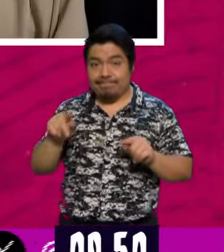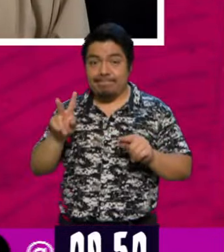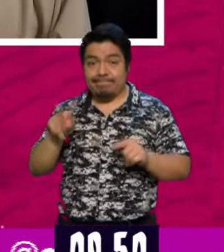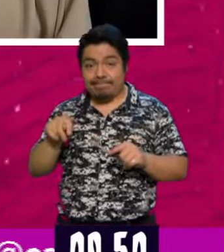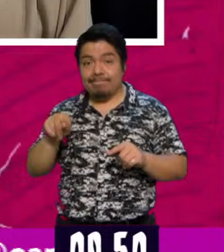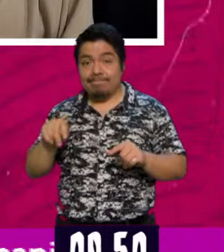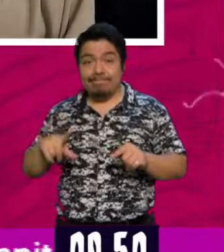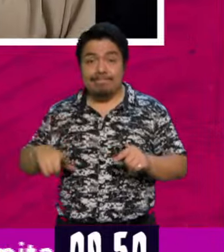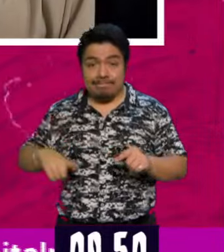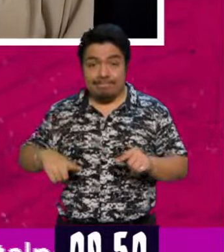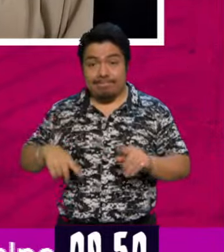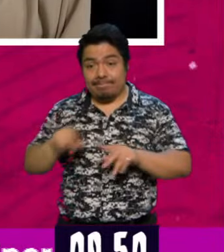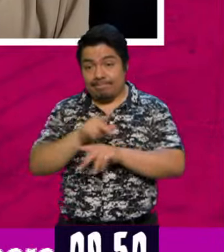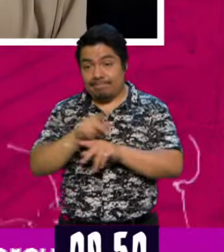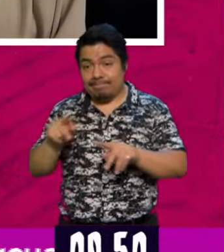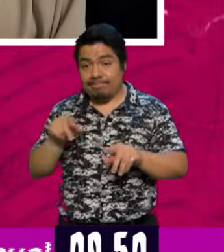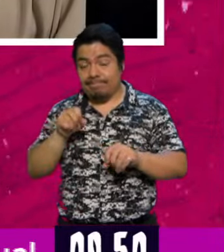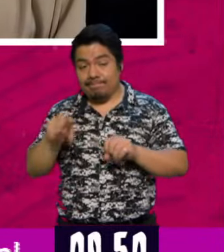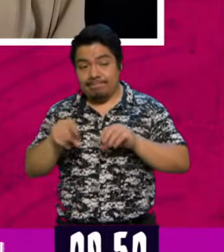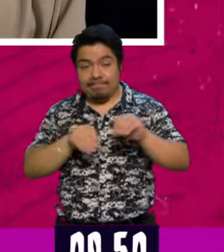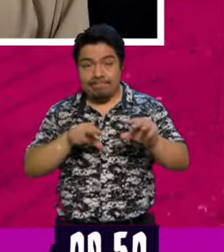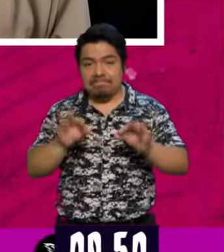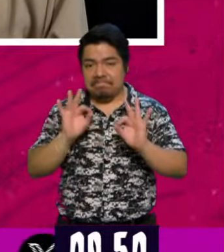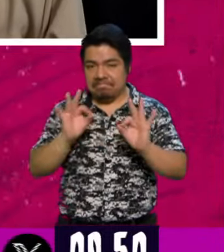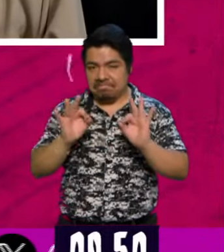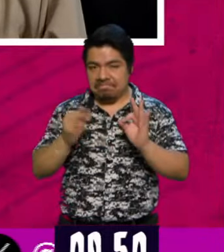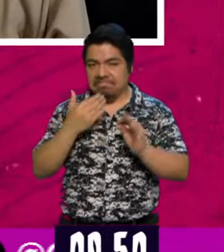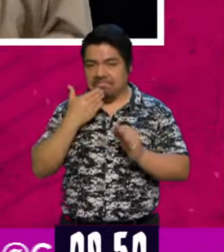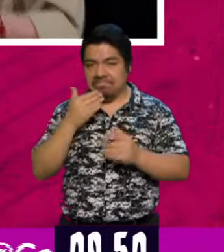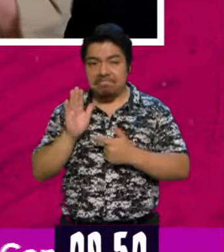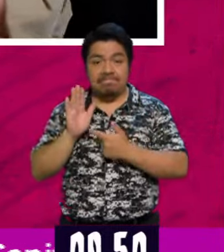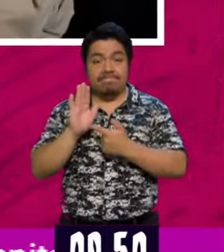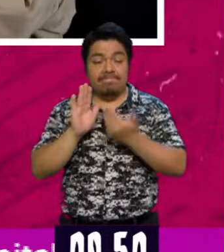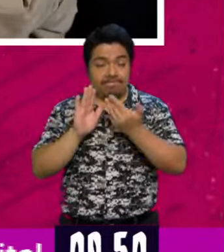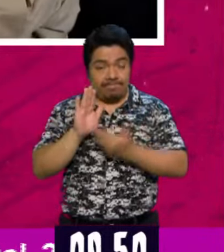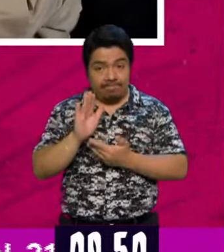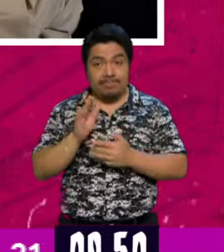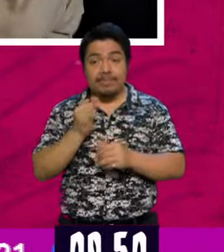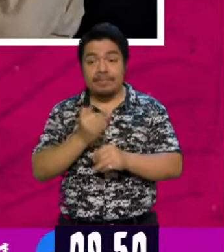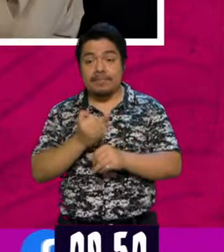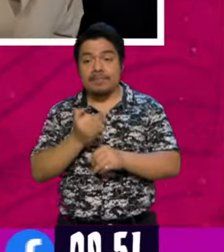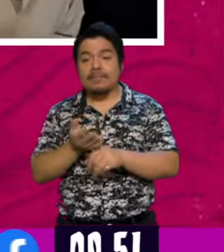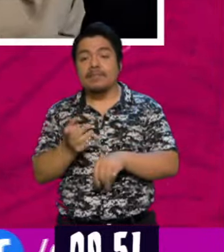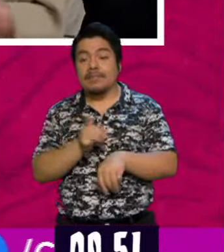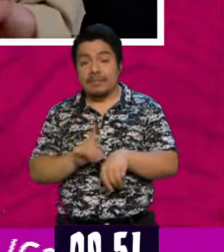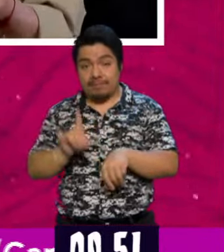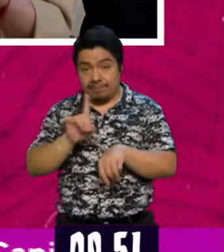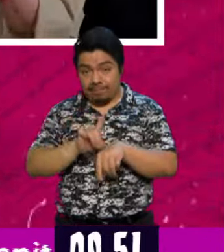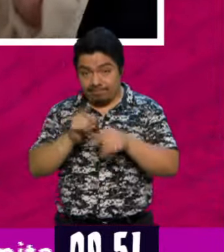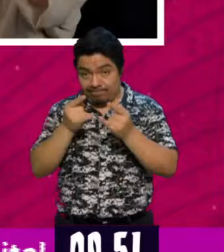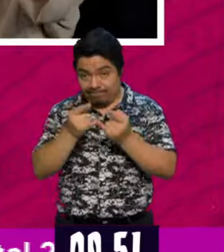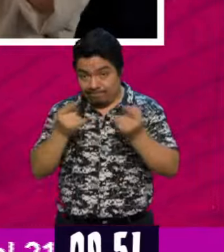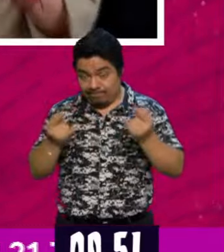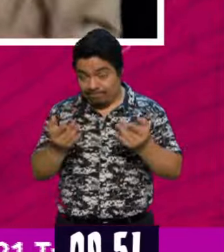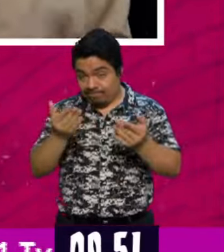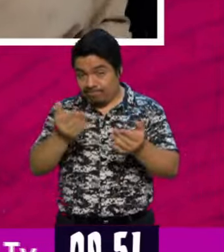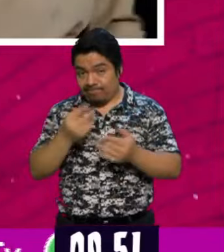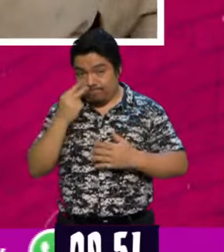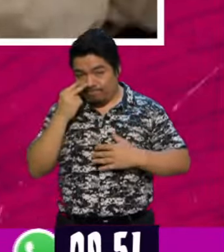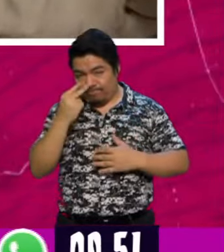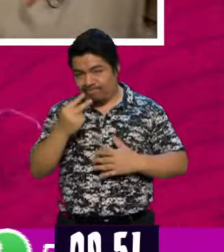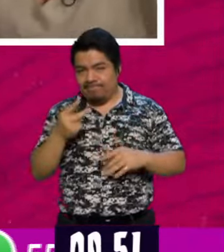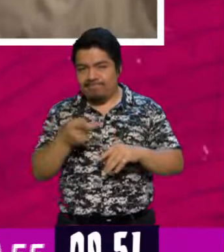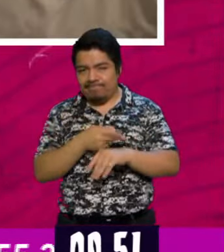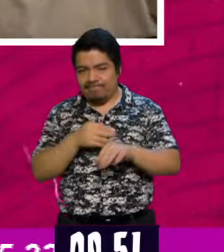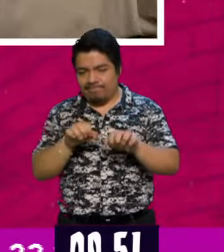públicos que siguen entregándonos cápsulas chidotototas, hay que pasarla. Esta es de un día... Del día histórico. Histórico. Vamos a ver cómo del fue